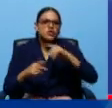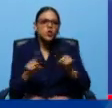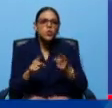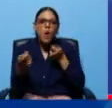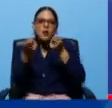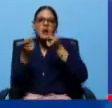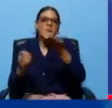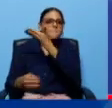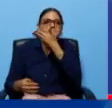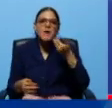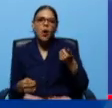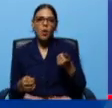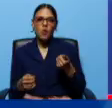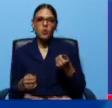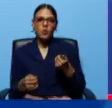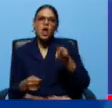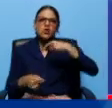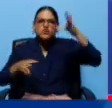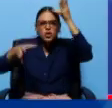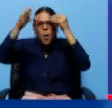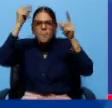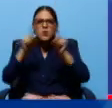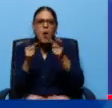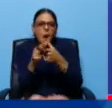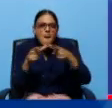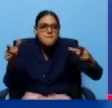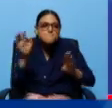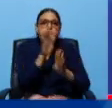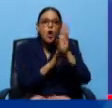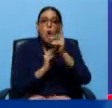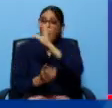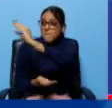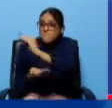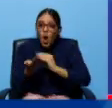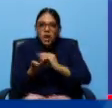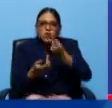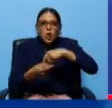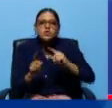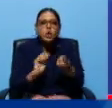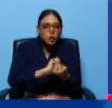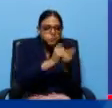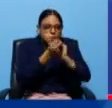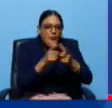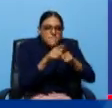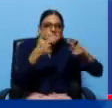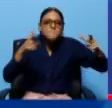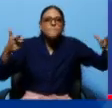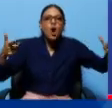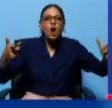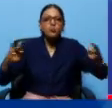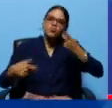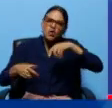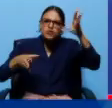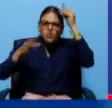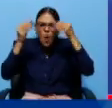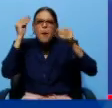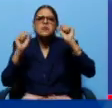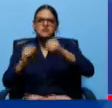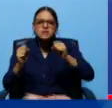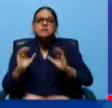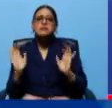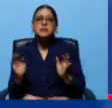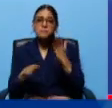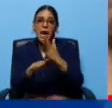Aprendimos a ser muchísimos un poquitico